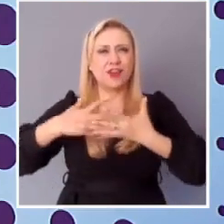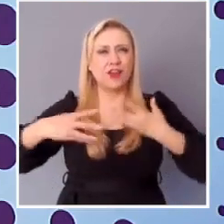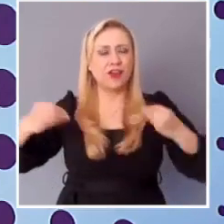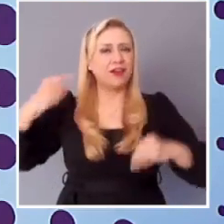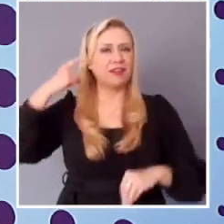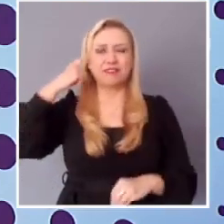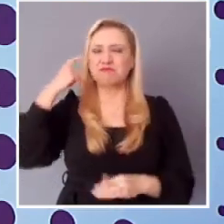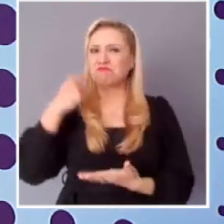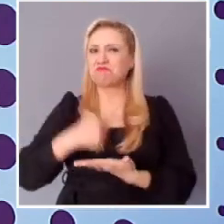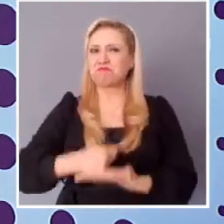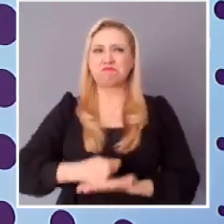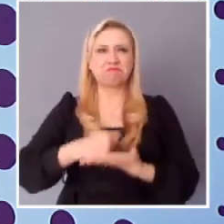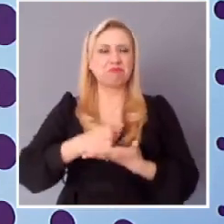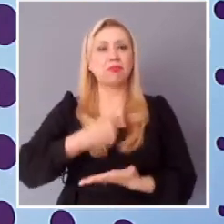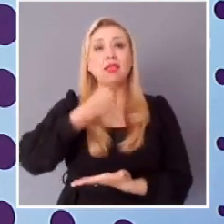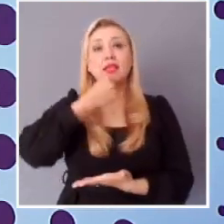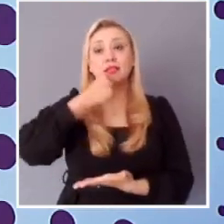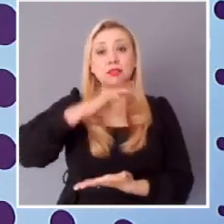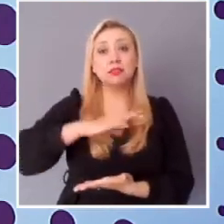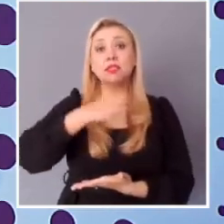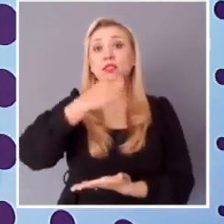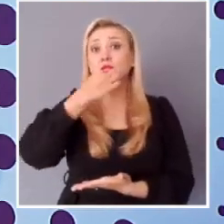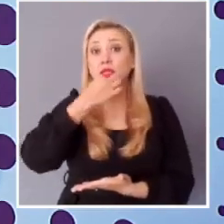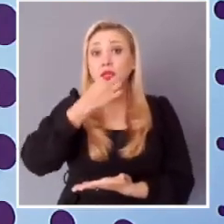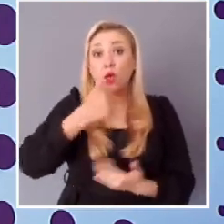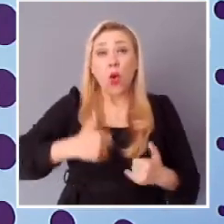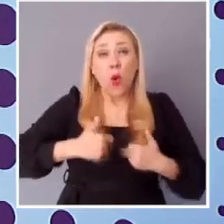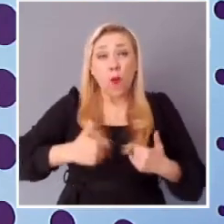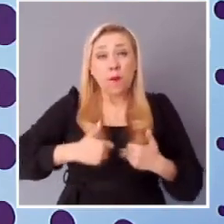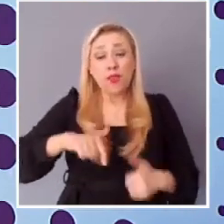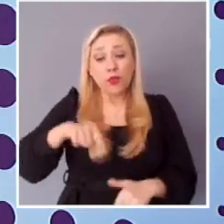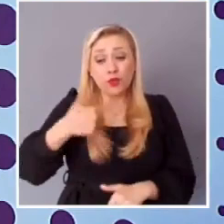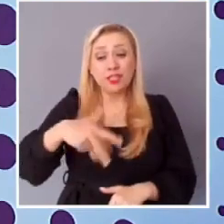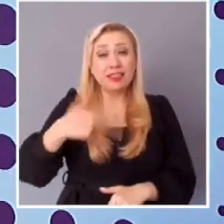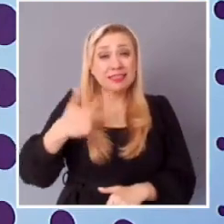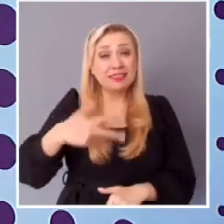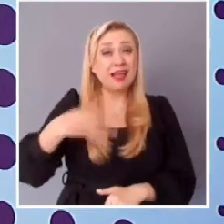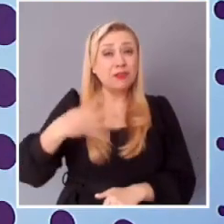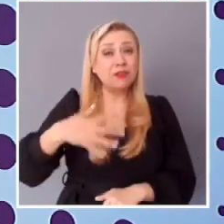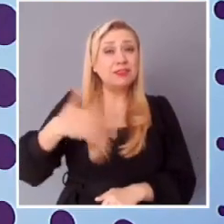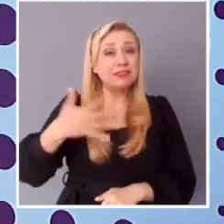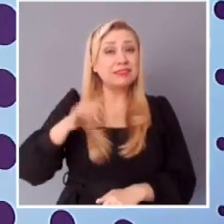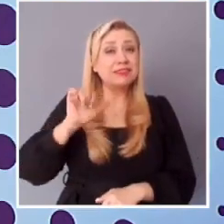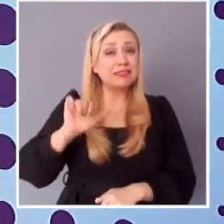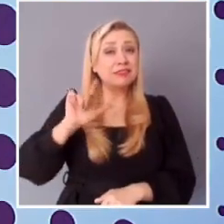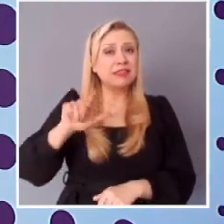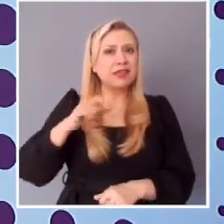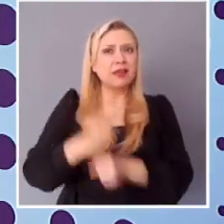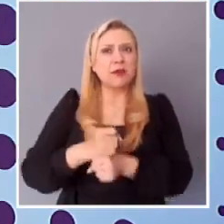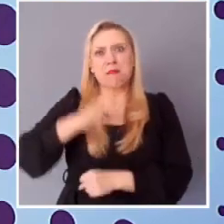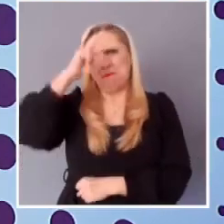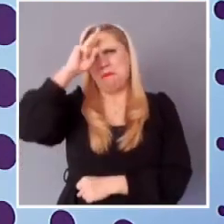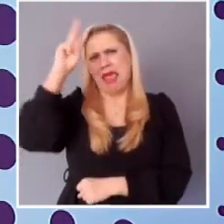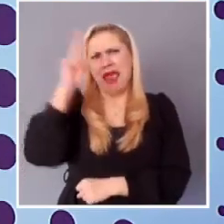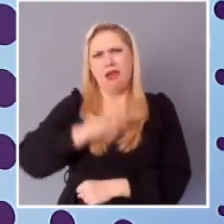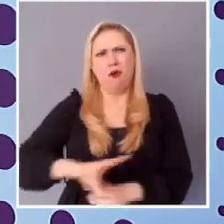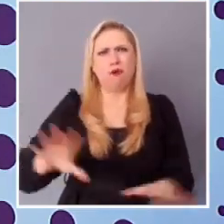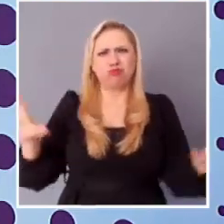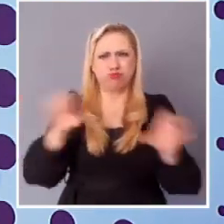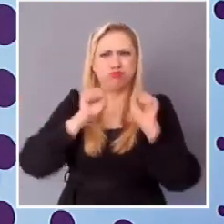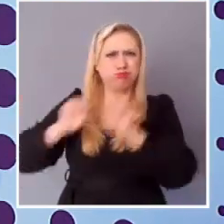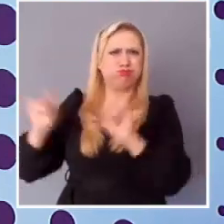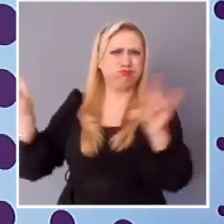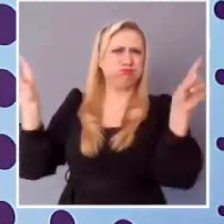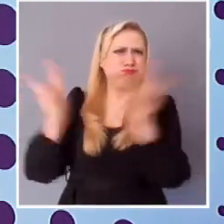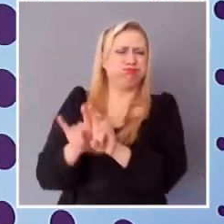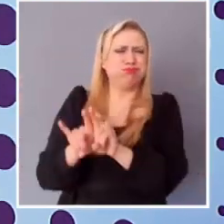muy notable porque en muchos sentidos rompió su proyecto de vida, su desarrollo en comunidad.